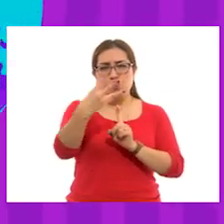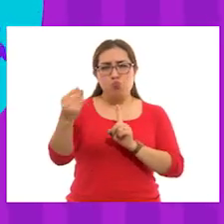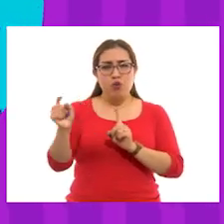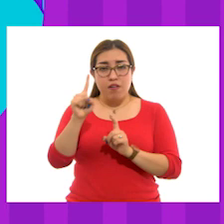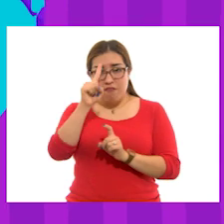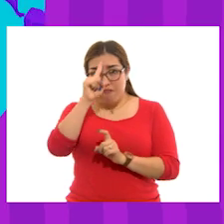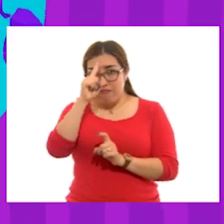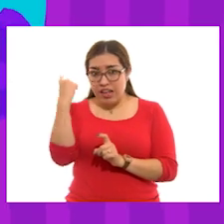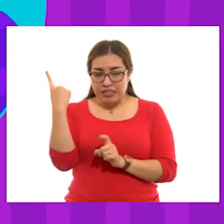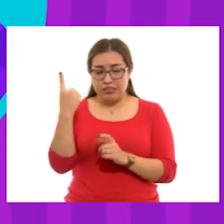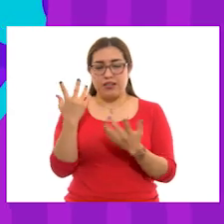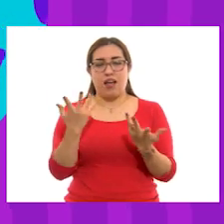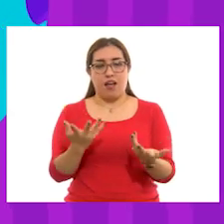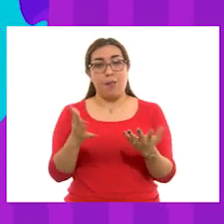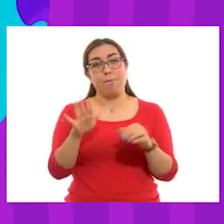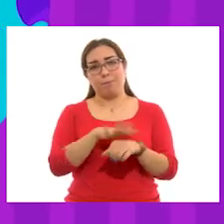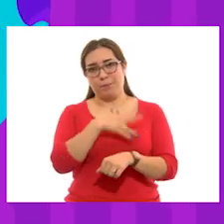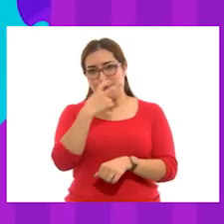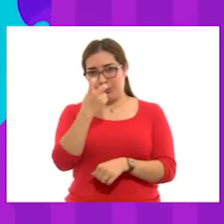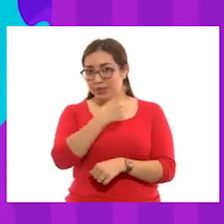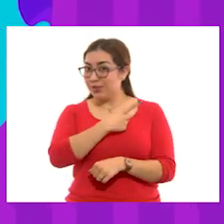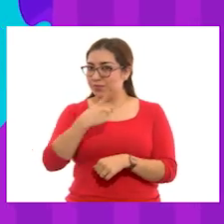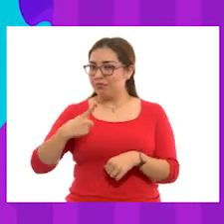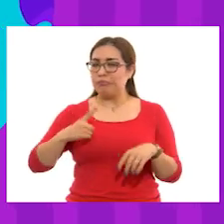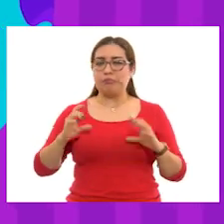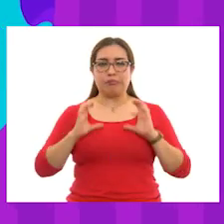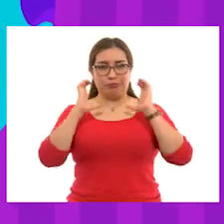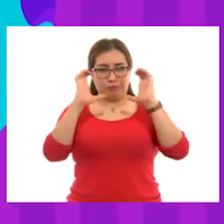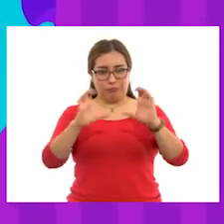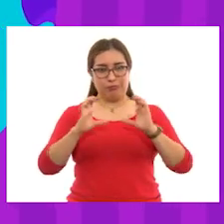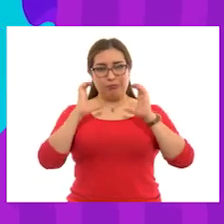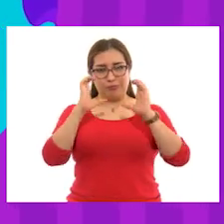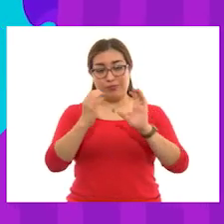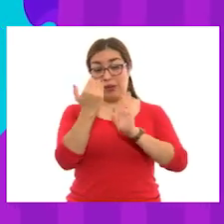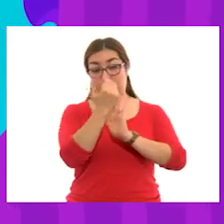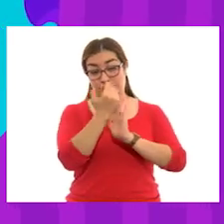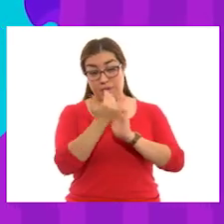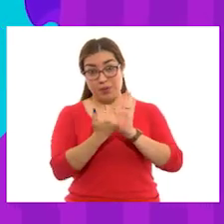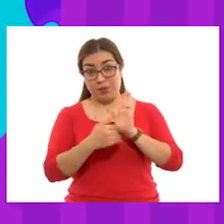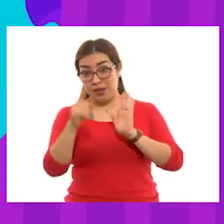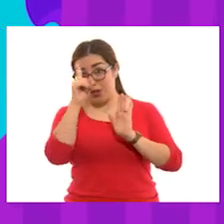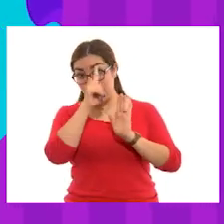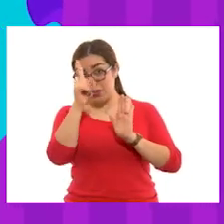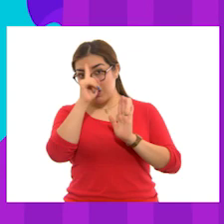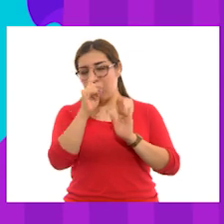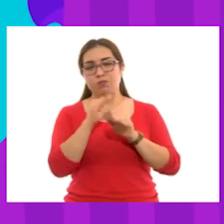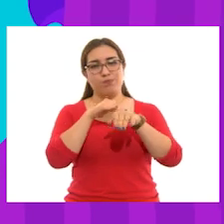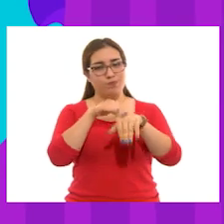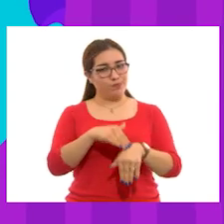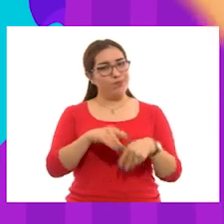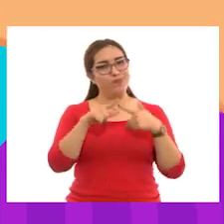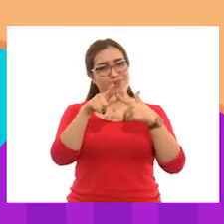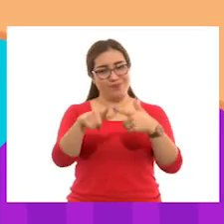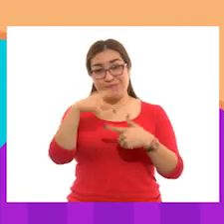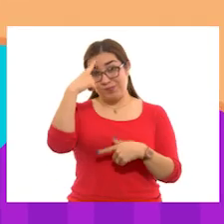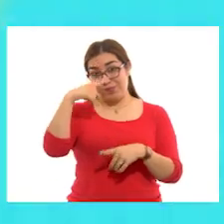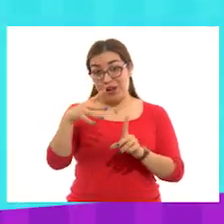personas. Por eso hay que continuar cuidándonos siguiendo las buenas prácticas que ya todos conocemos para evitar contagiarnos.